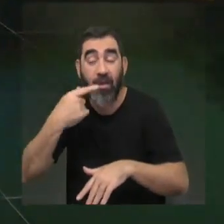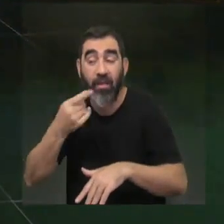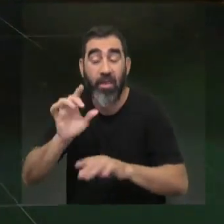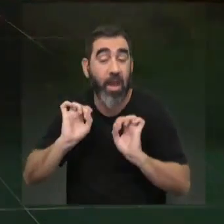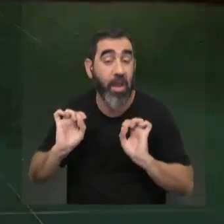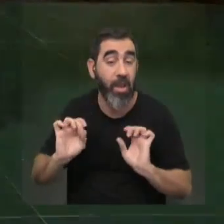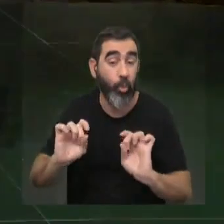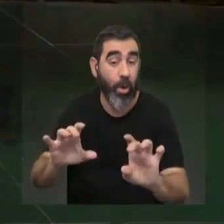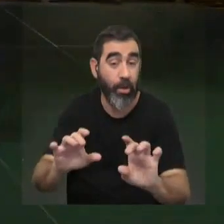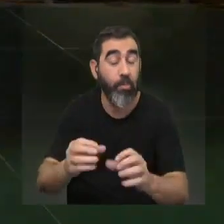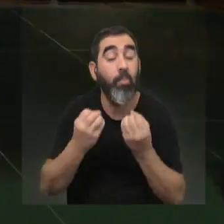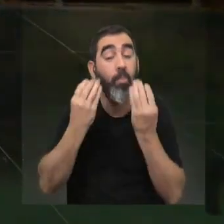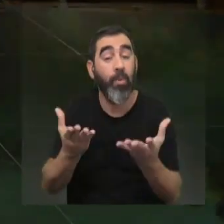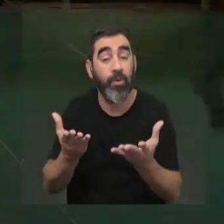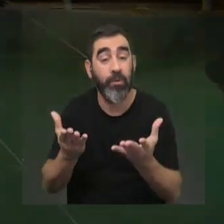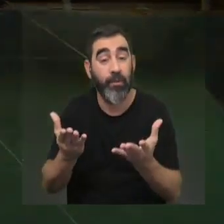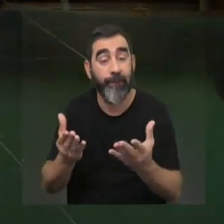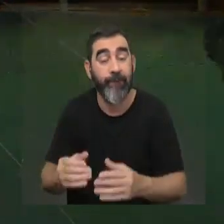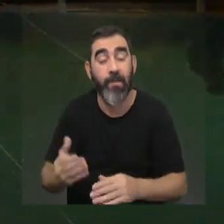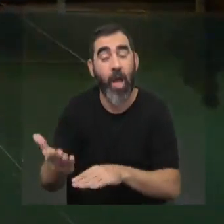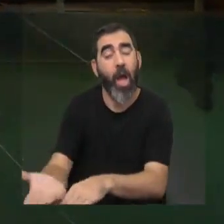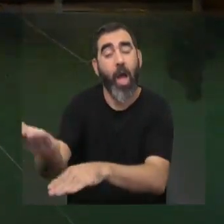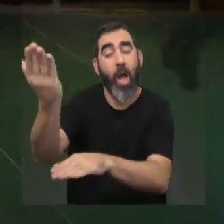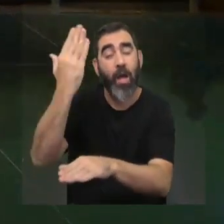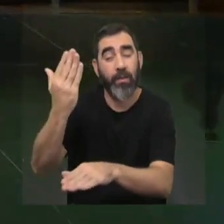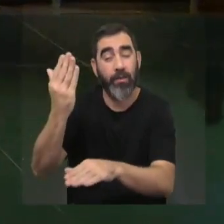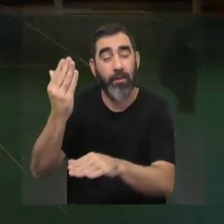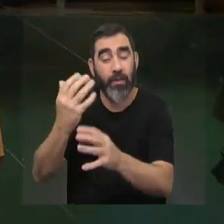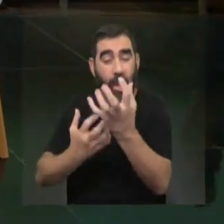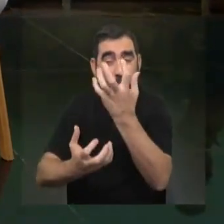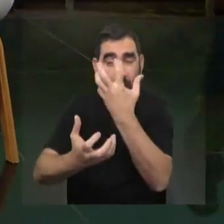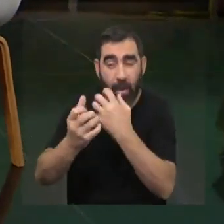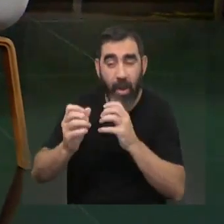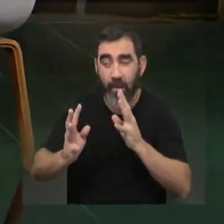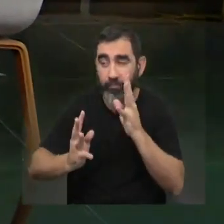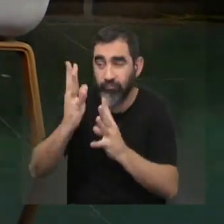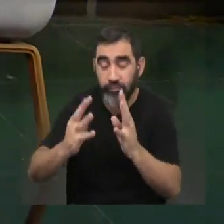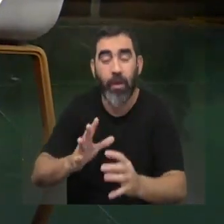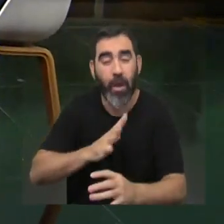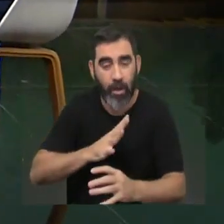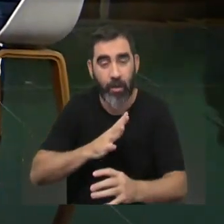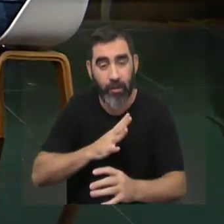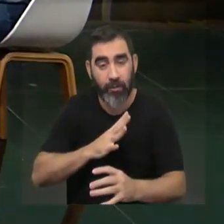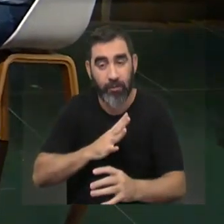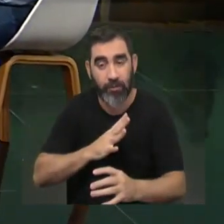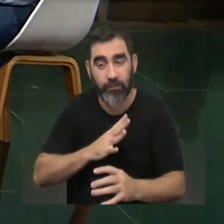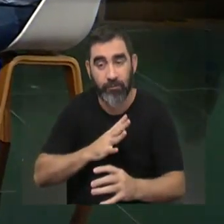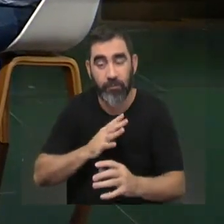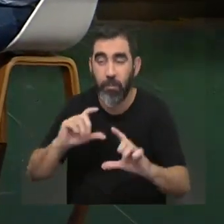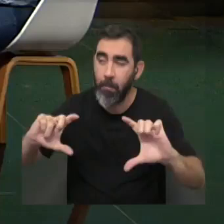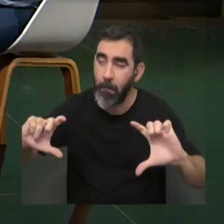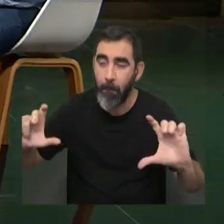manera natural porque, como bien dijiste vos, ya antes la megafauna había de alguna manera medrado,